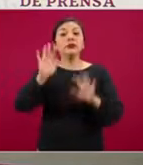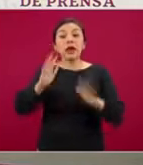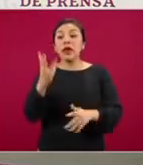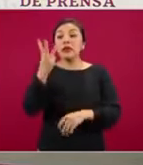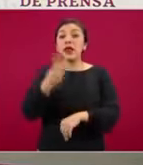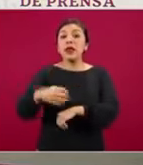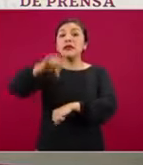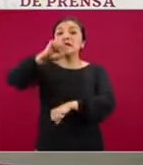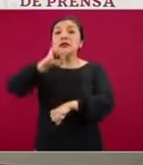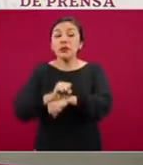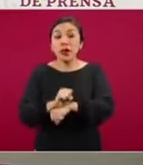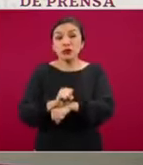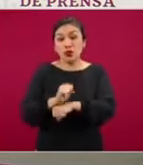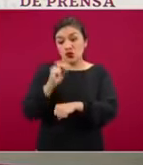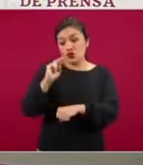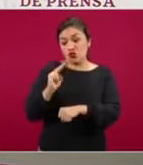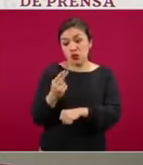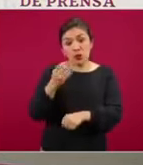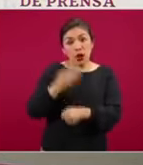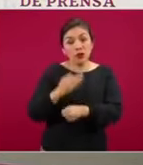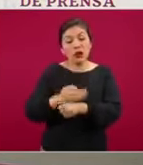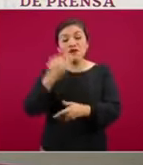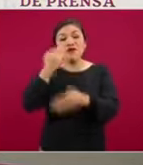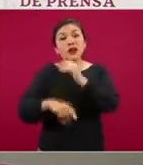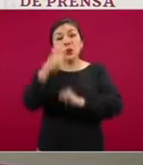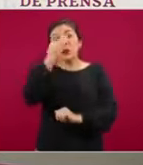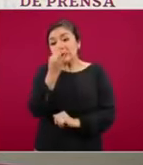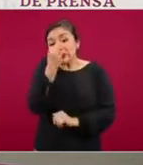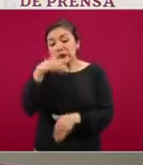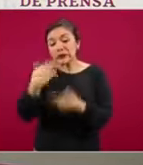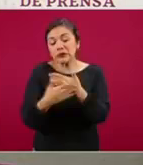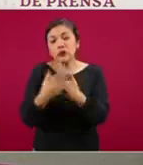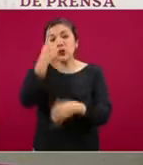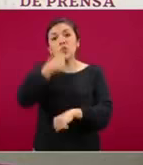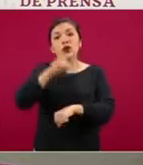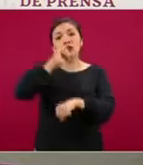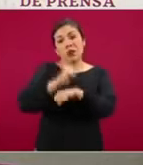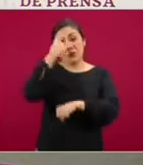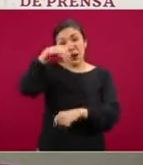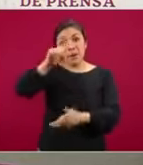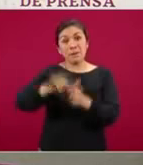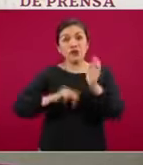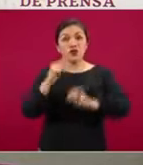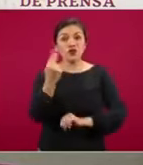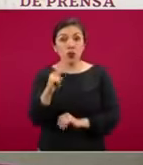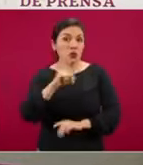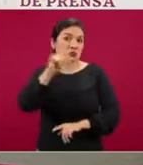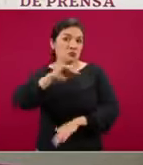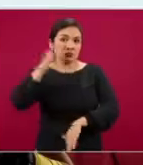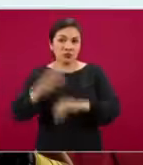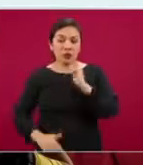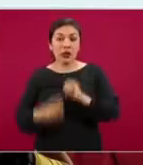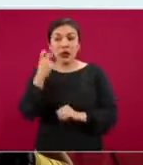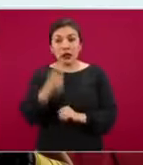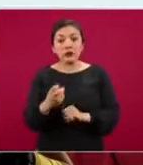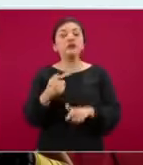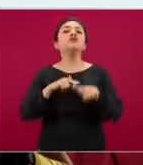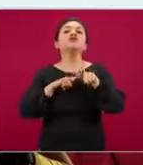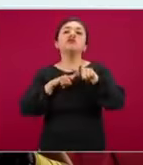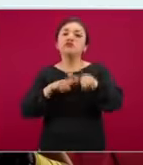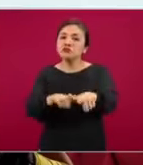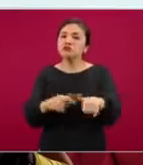semana completa de noviembre. Nos queda solamente una semana completa más de este mes, en el cual ha